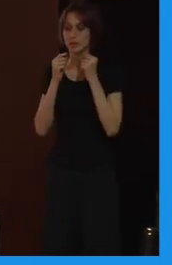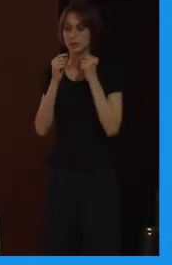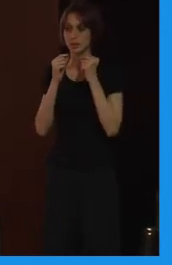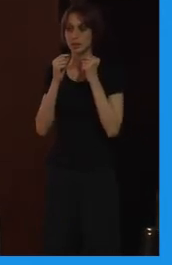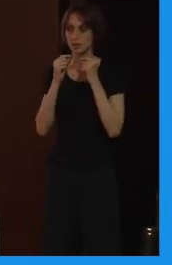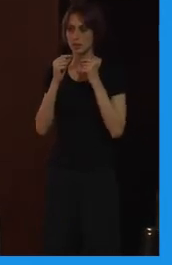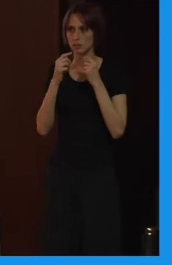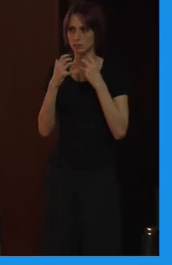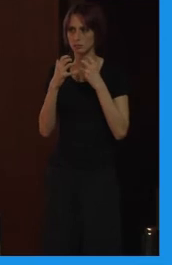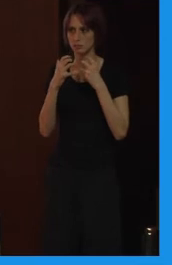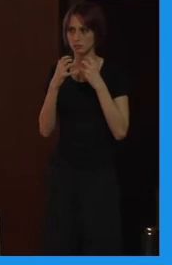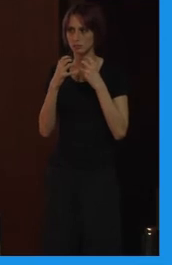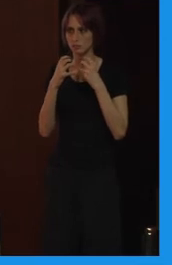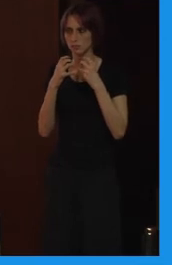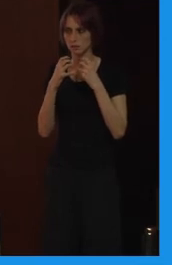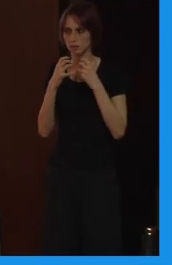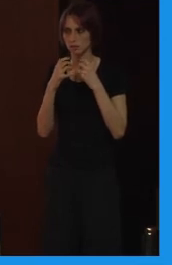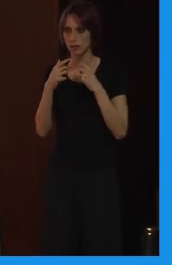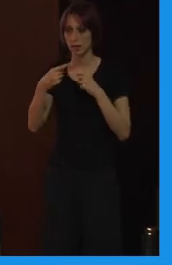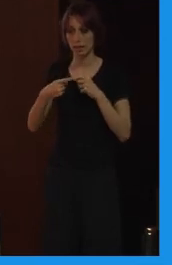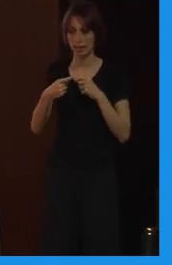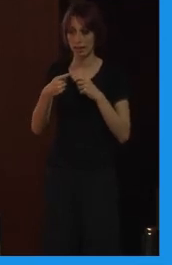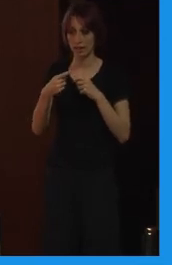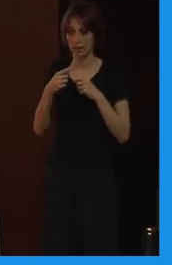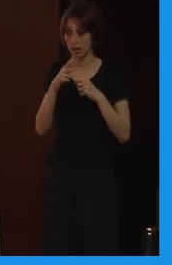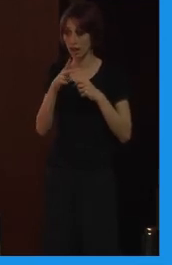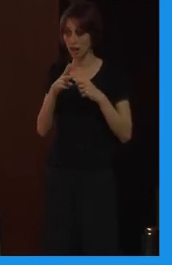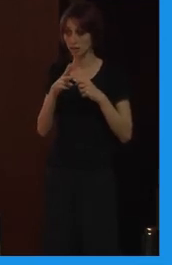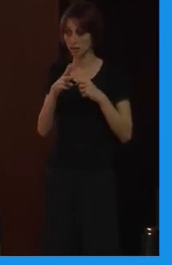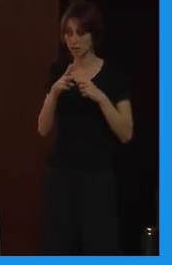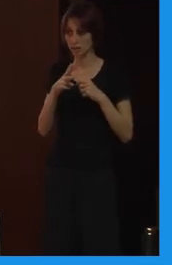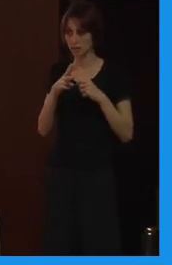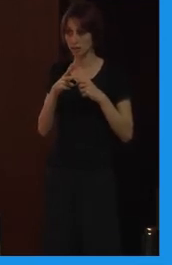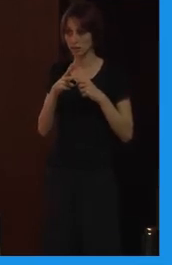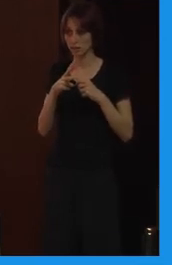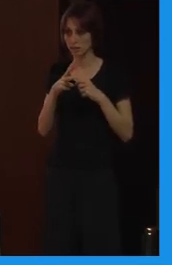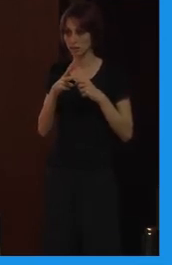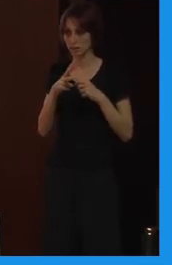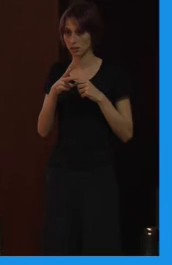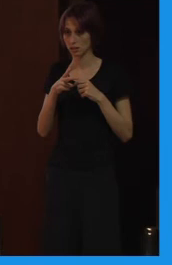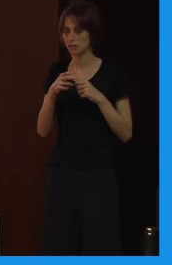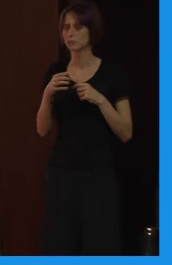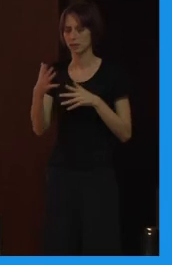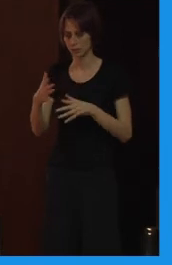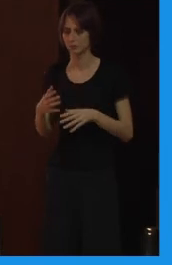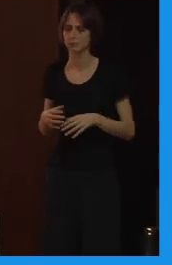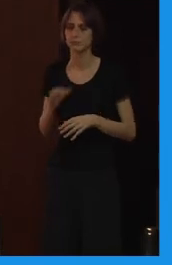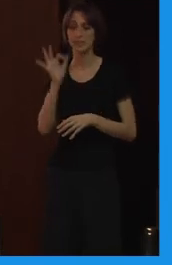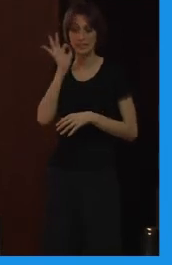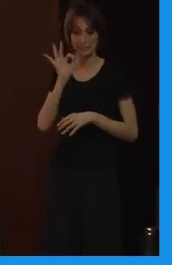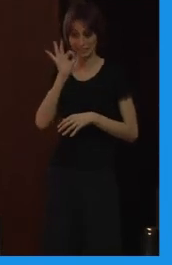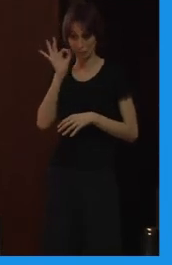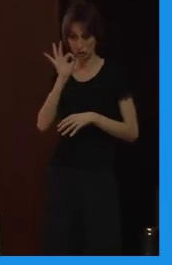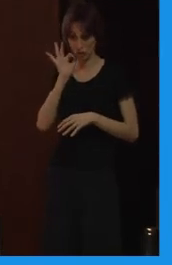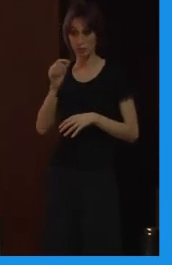varias hipotiroideas, déficit de GH probablemente, como mucho puede haber una persona o ninguna. Porque es un síndrome muy raro y aparte